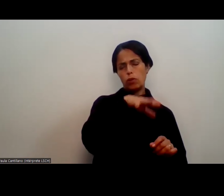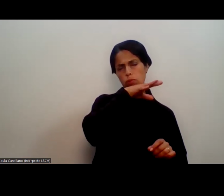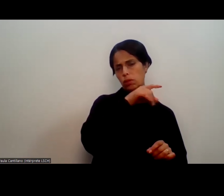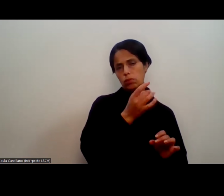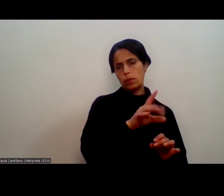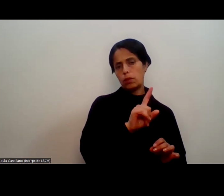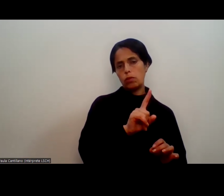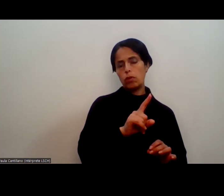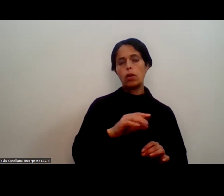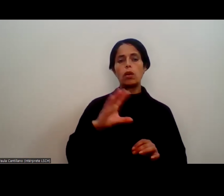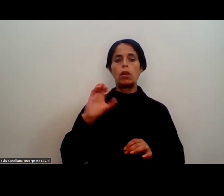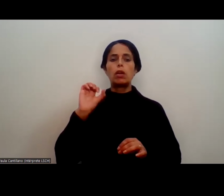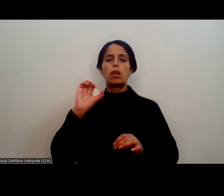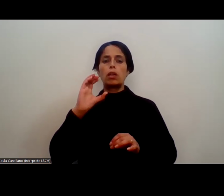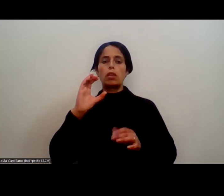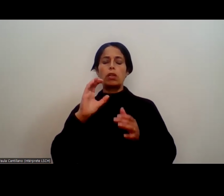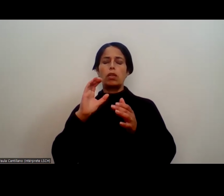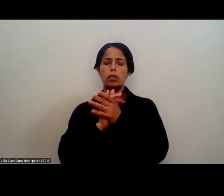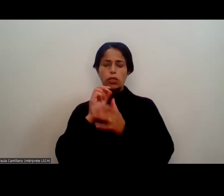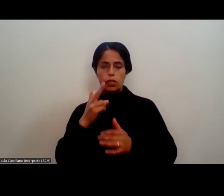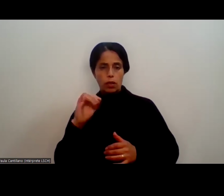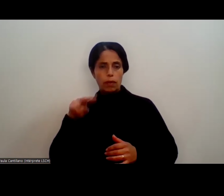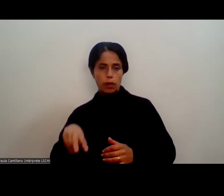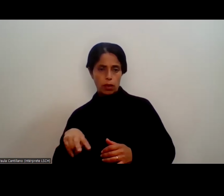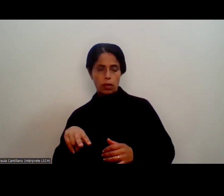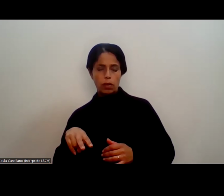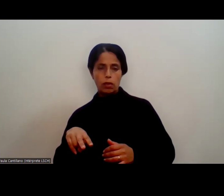desde Chavín, en tierras altas